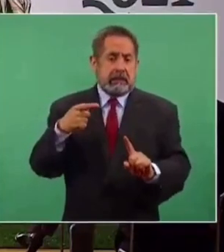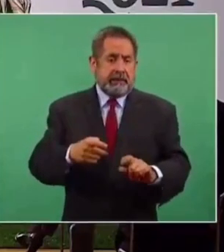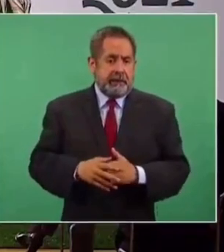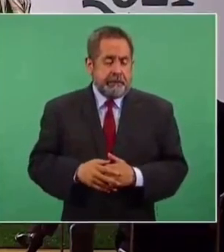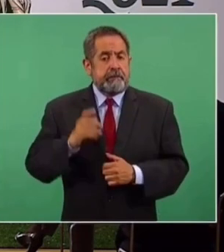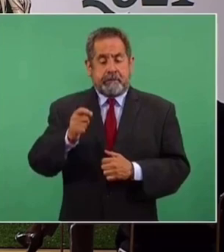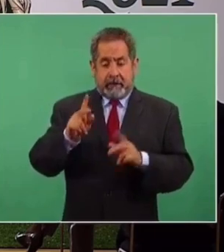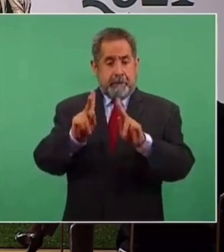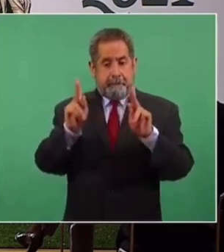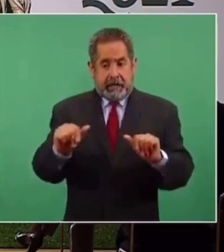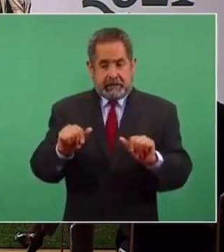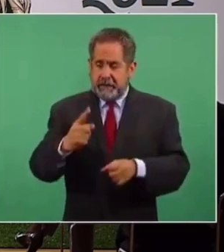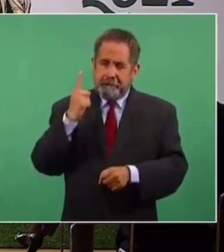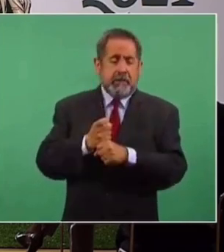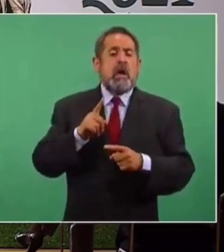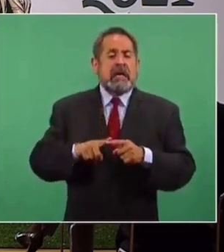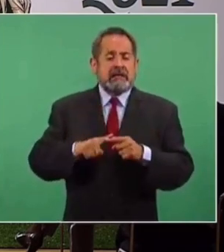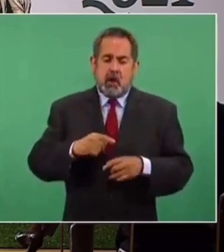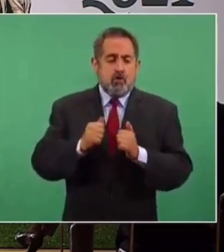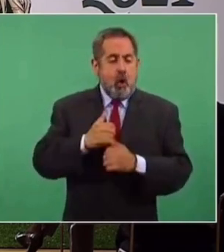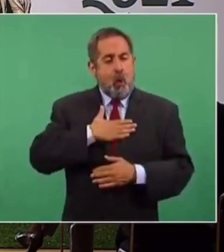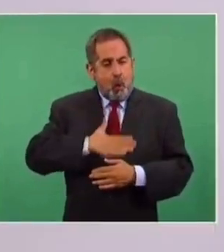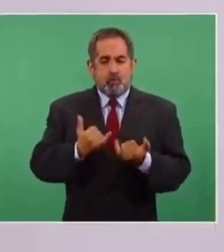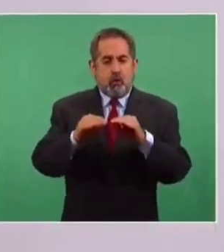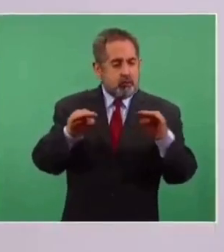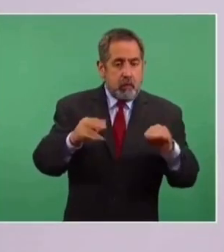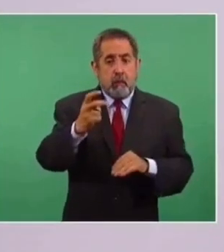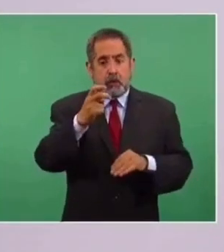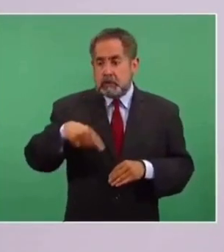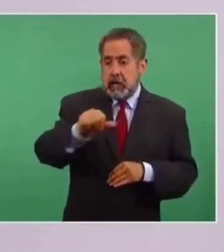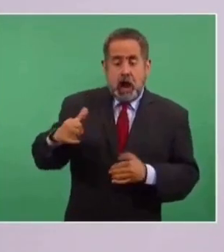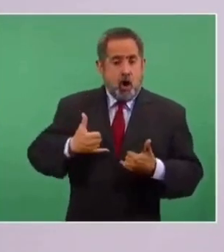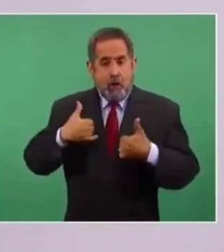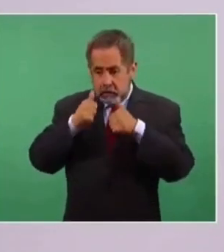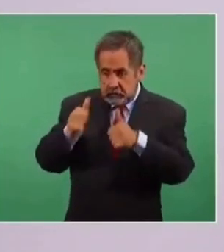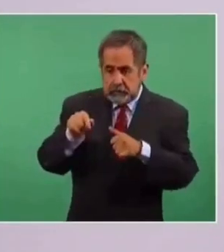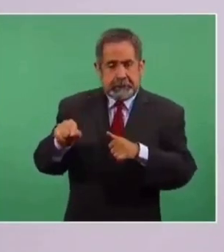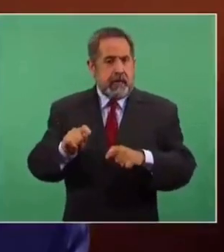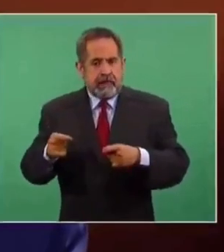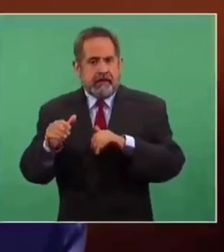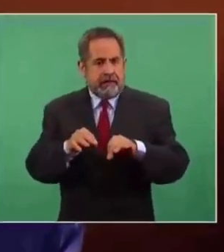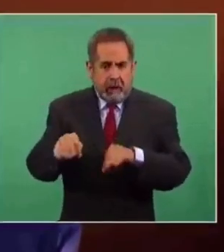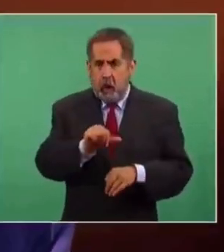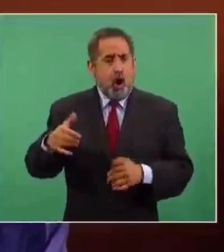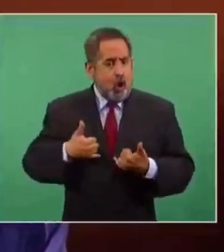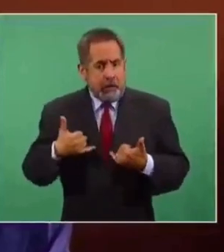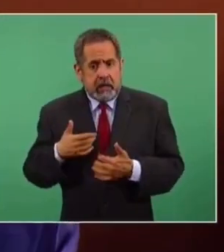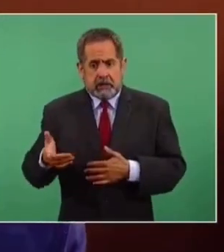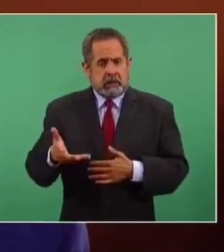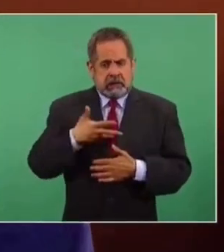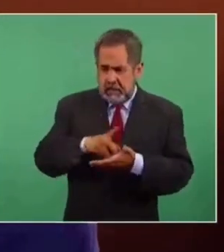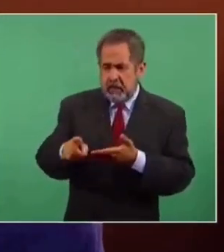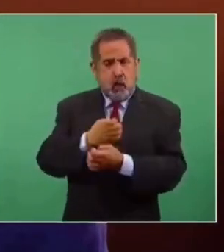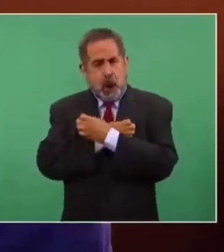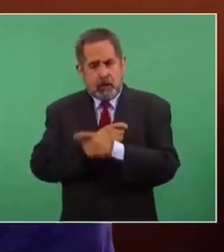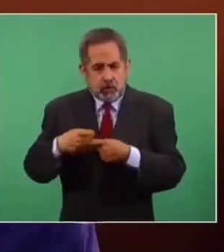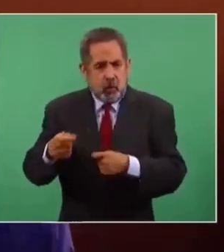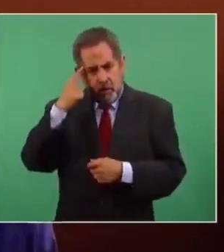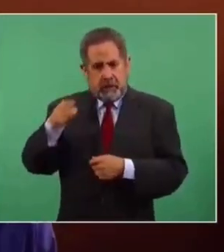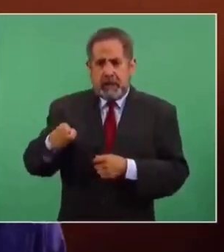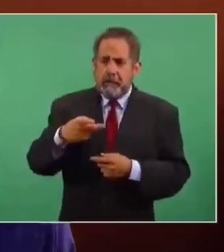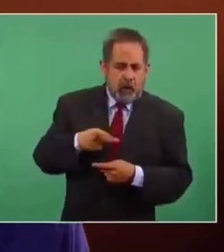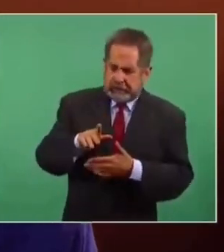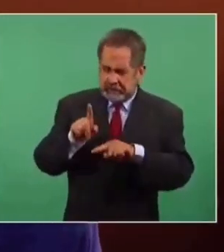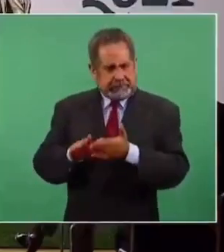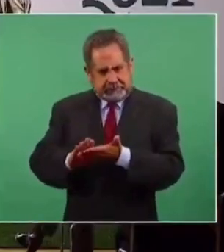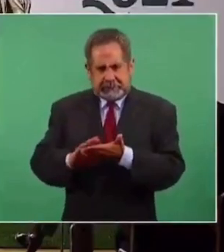bajo el principio de que la paz es fruto de la justicia, estamos atendiendo a los jóvenes, creando empleos, haciendo realidad el derecho a la educación, combatiendo la